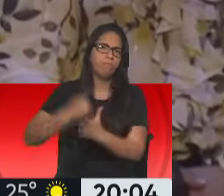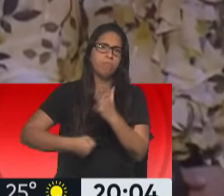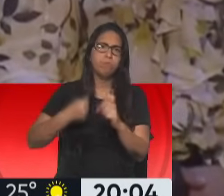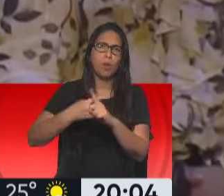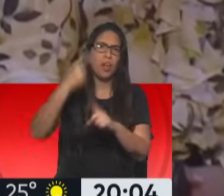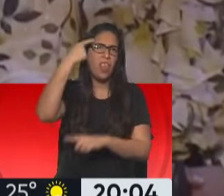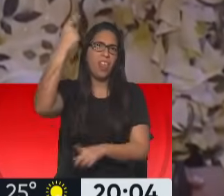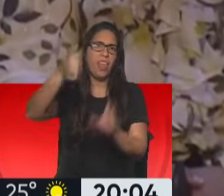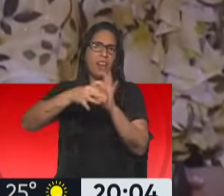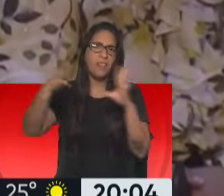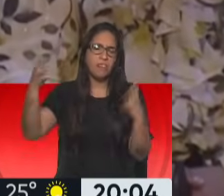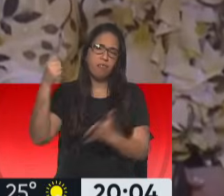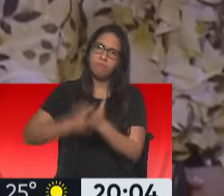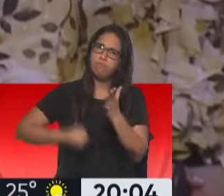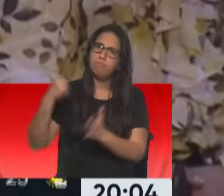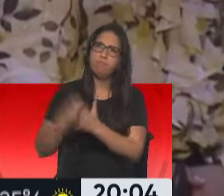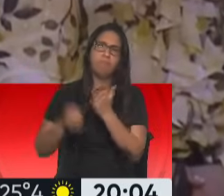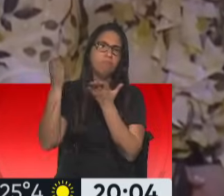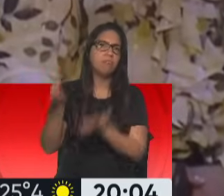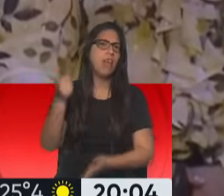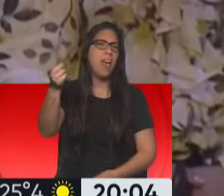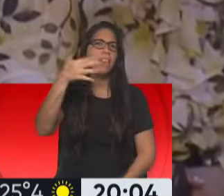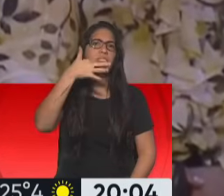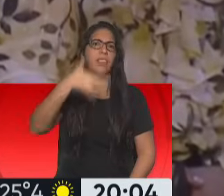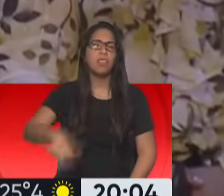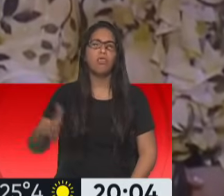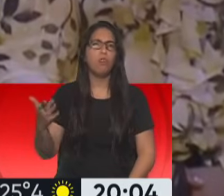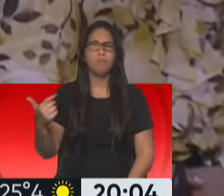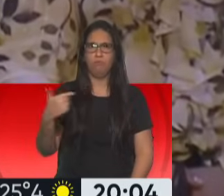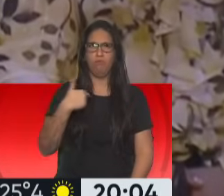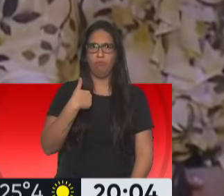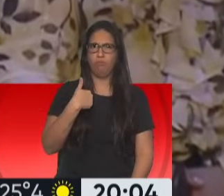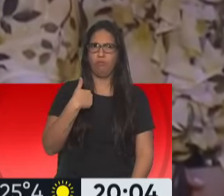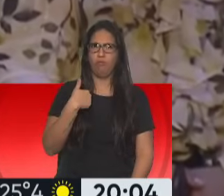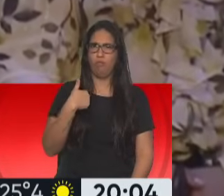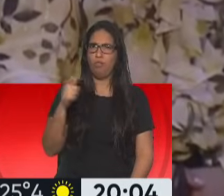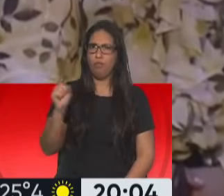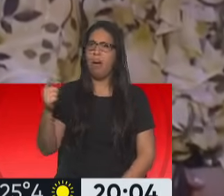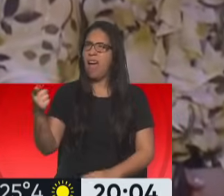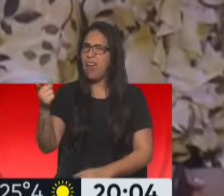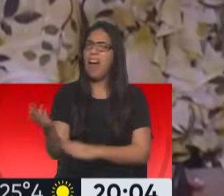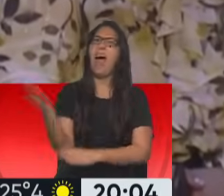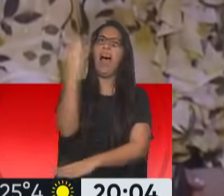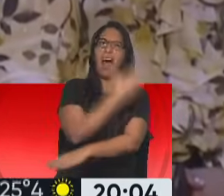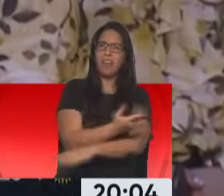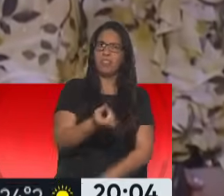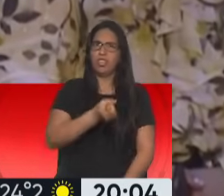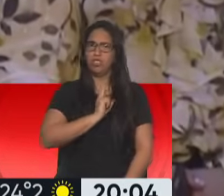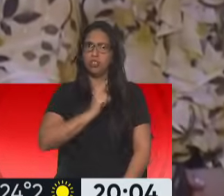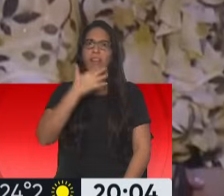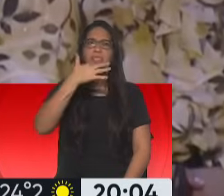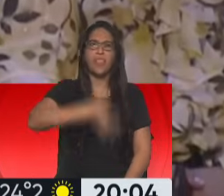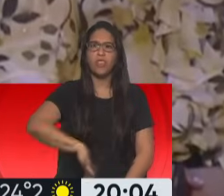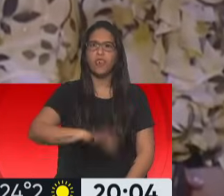libertad. Él entendió mucho antes que yo que la forma de cambiar las cosas en serio